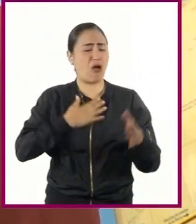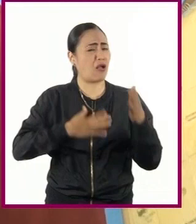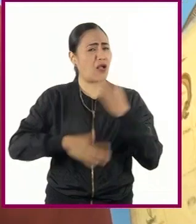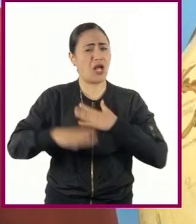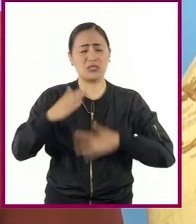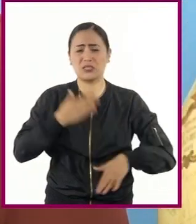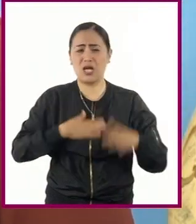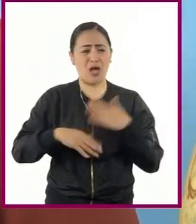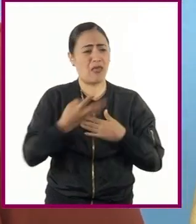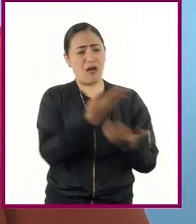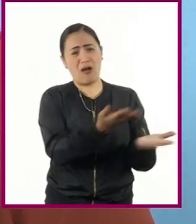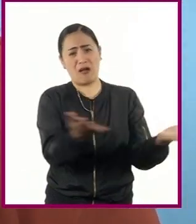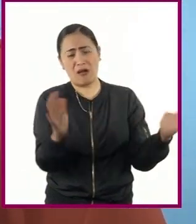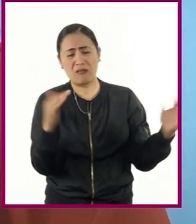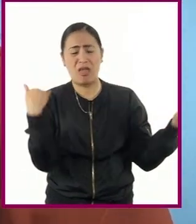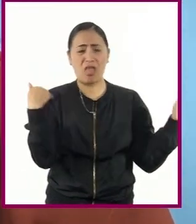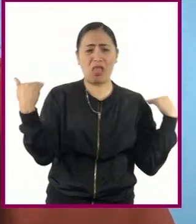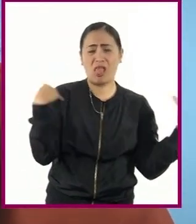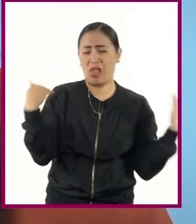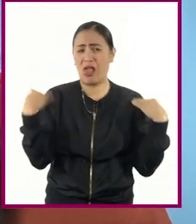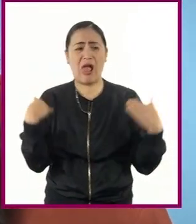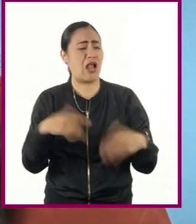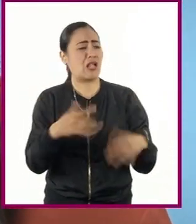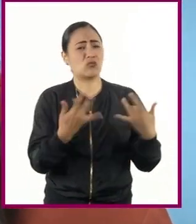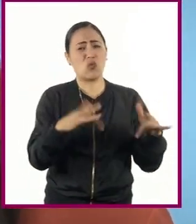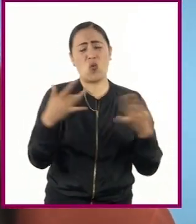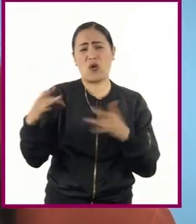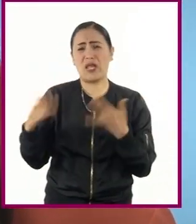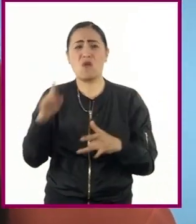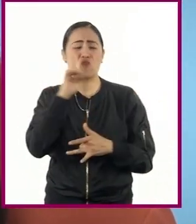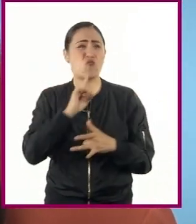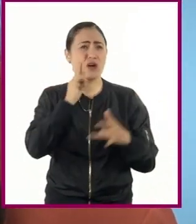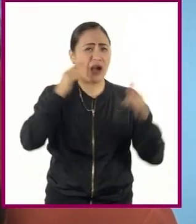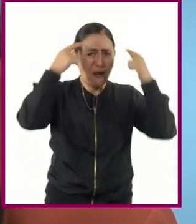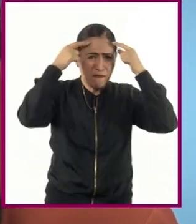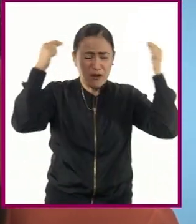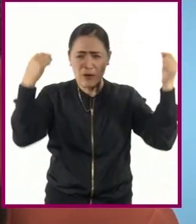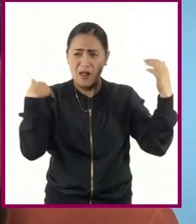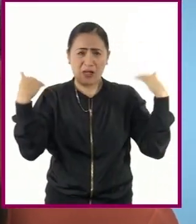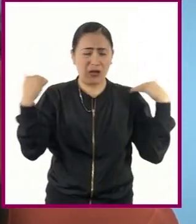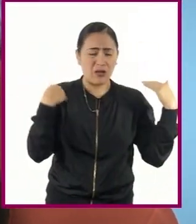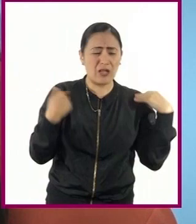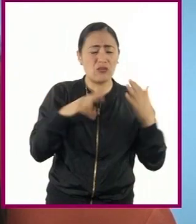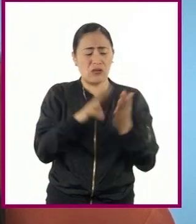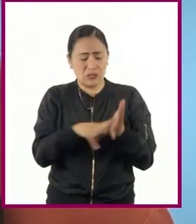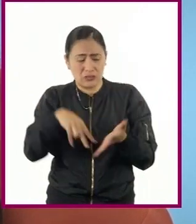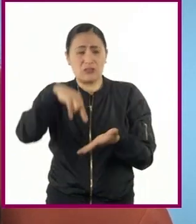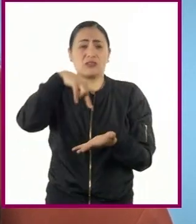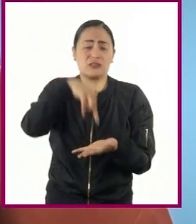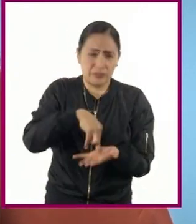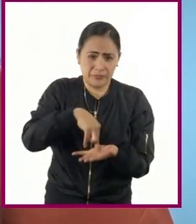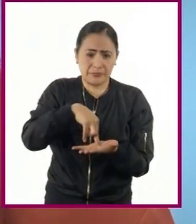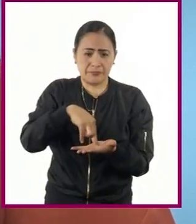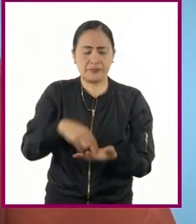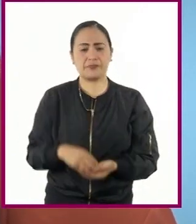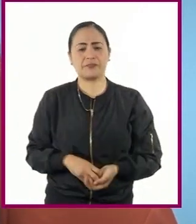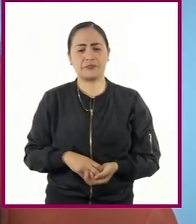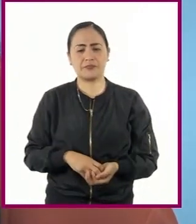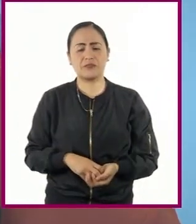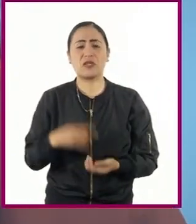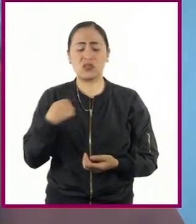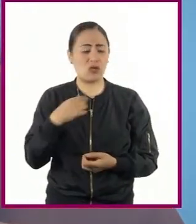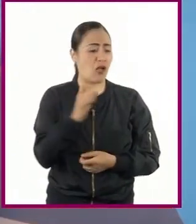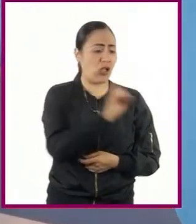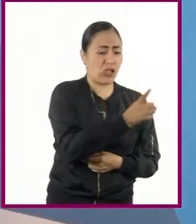me llamaban. Les dolía. ¡Enfermera! ¡Enfermera! Me levanté de un salto y me puse a